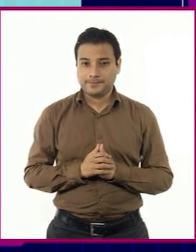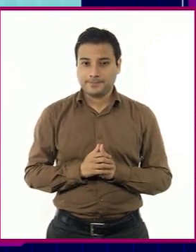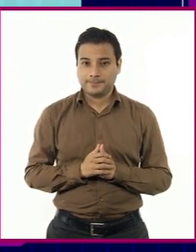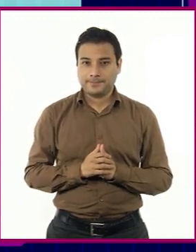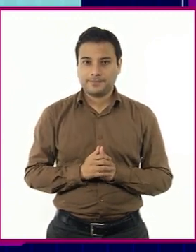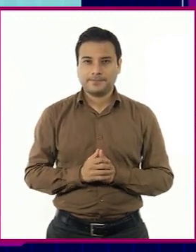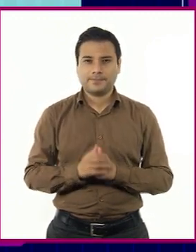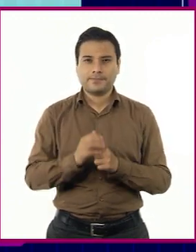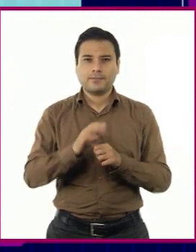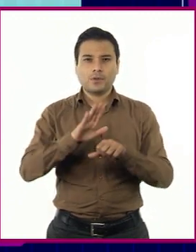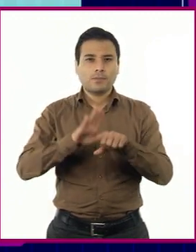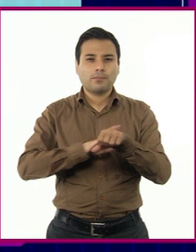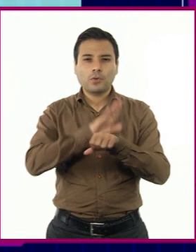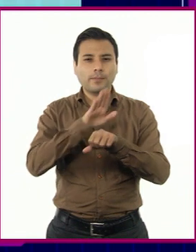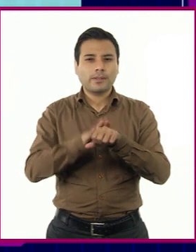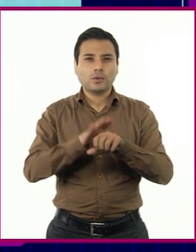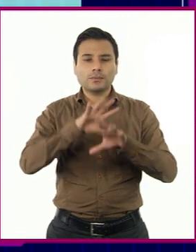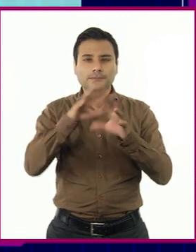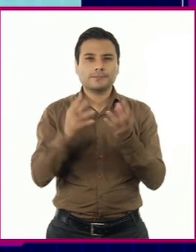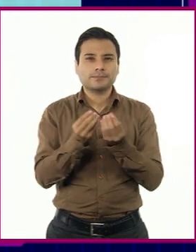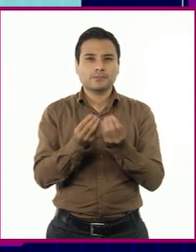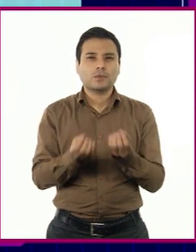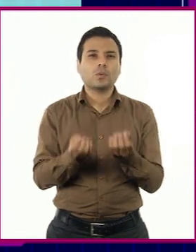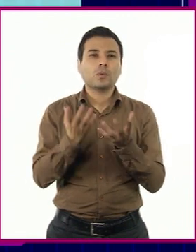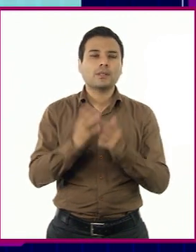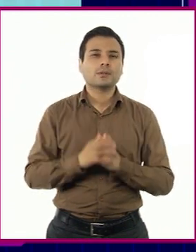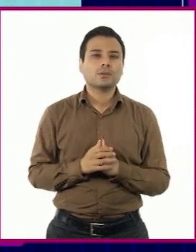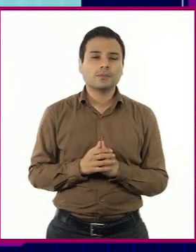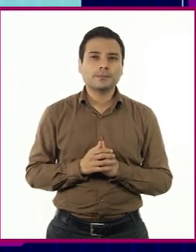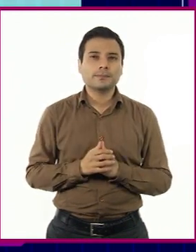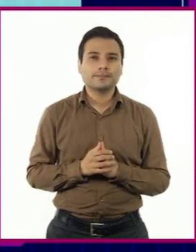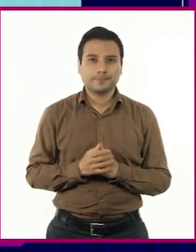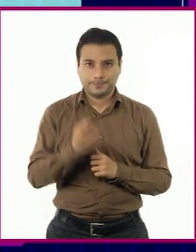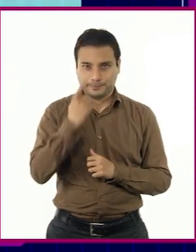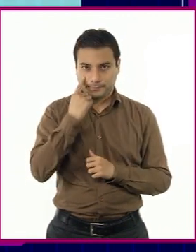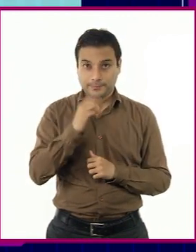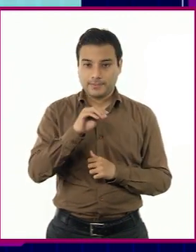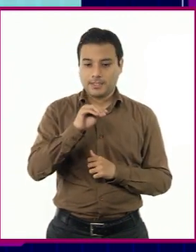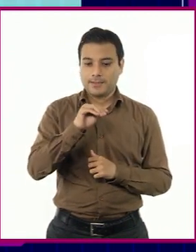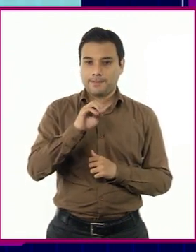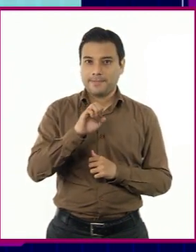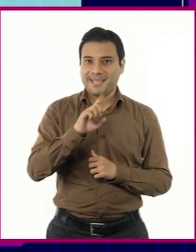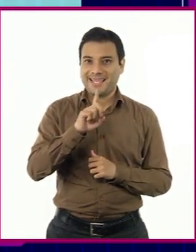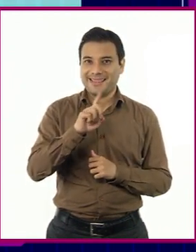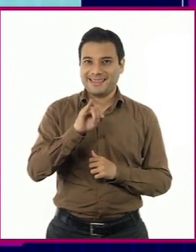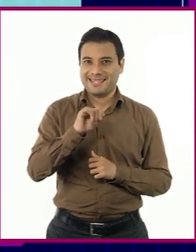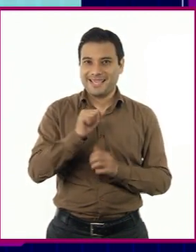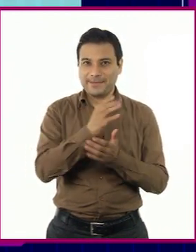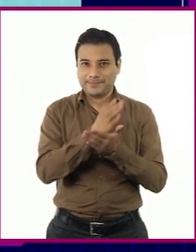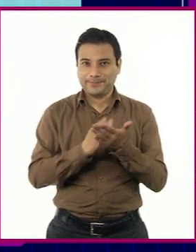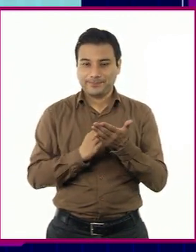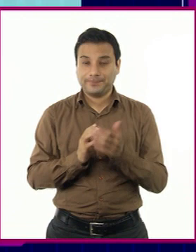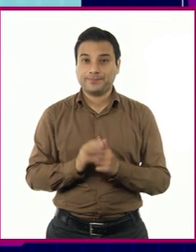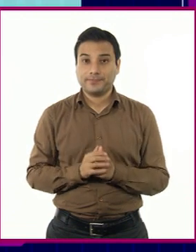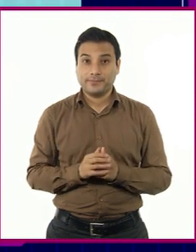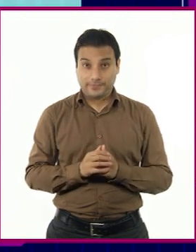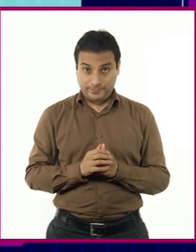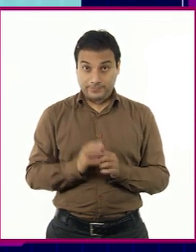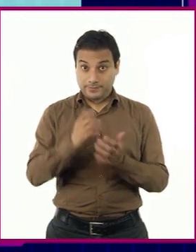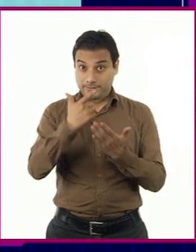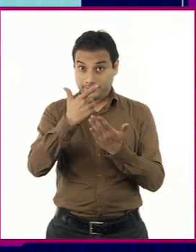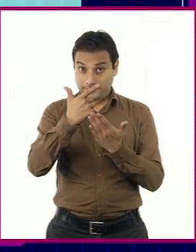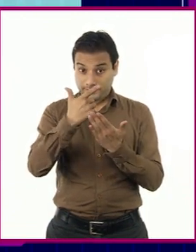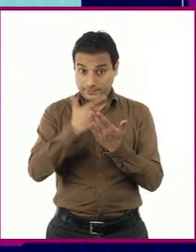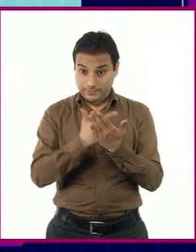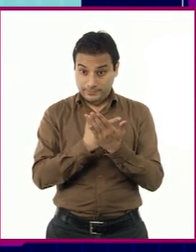el promedio de las calificaciones, calculemos la media aritmética que, como sabemos, es igual a la suma de los